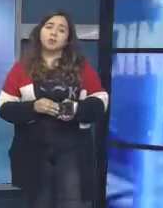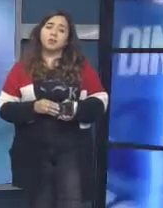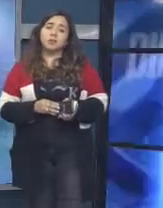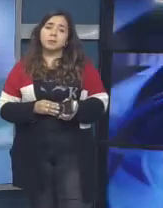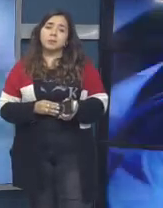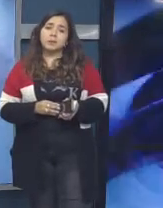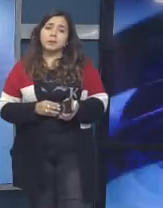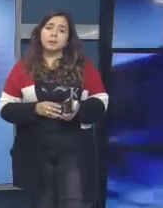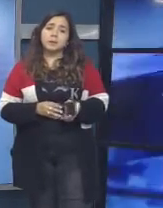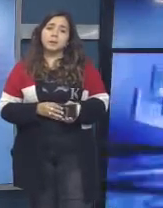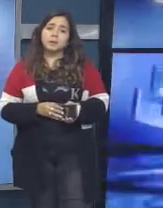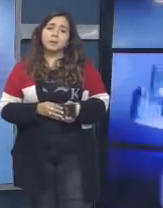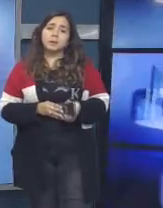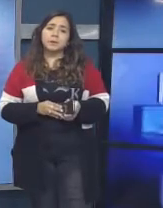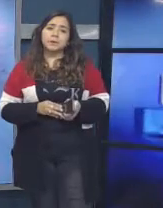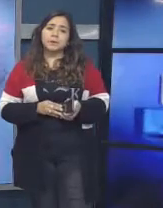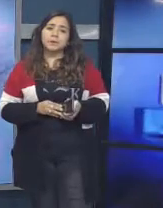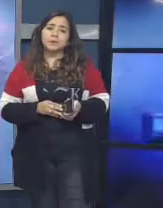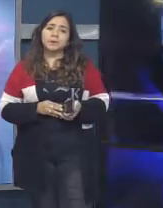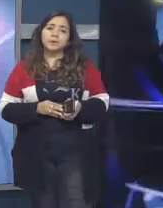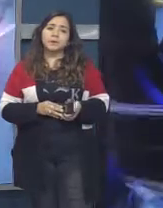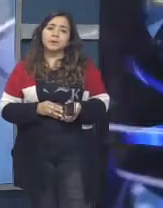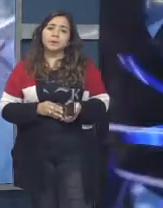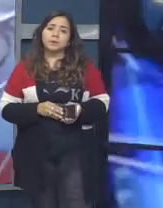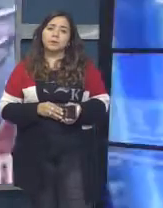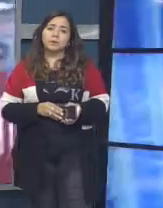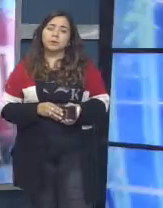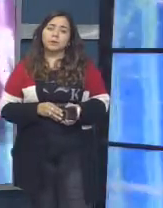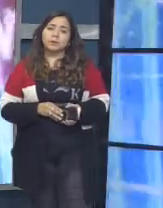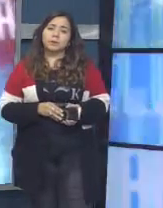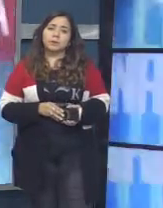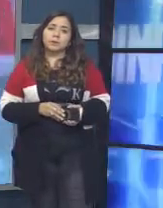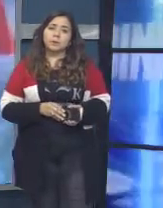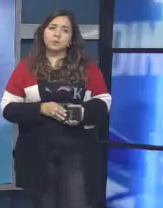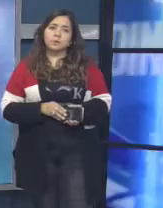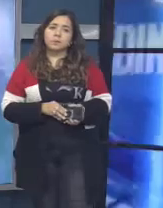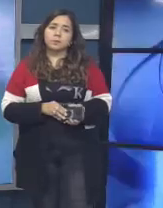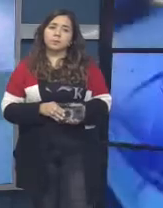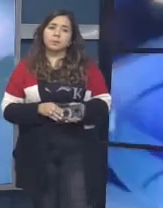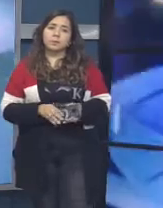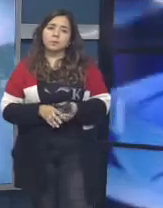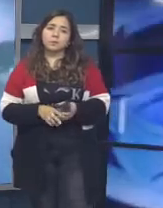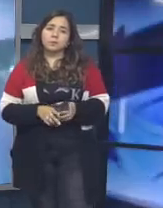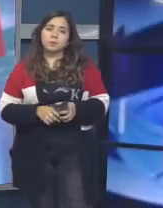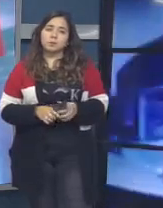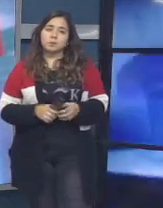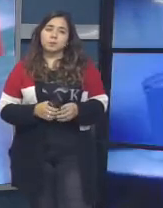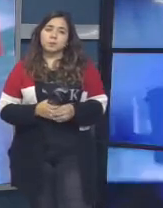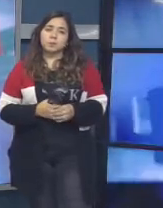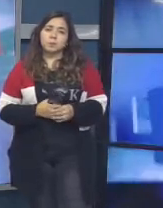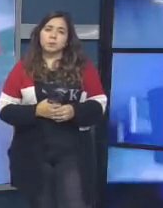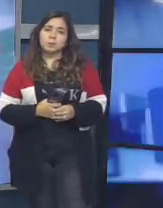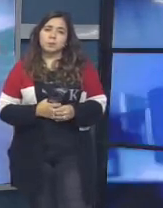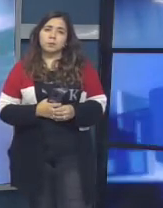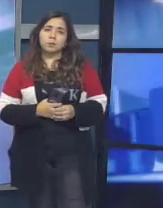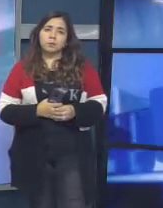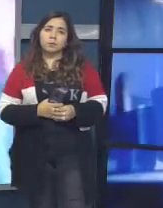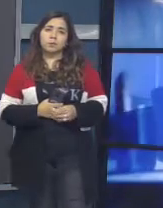Juan? Y la situación es bastante compleja. Estamos hablando de casi 6 meses de inactividad.